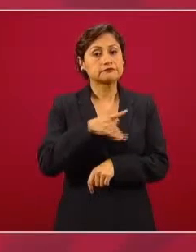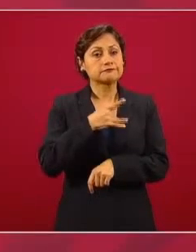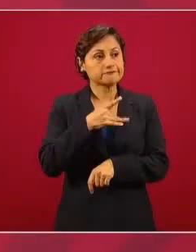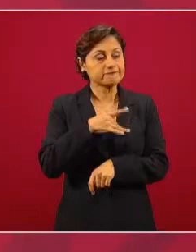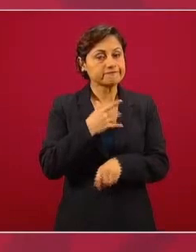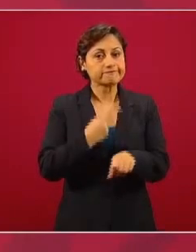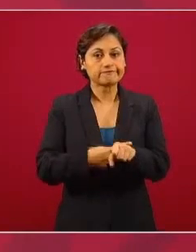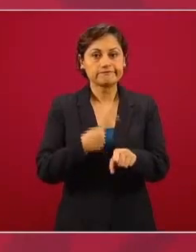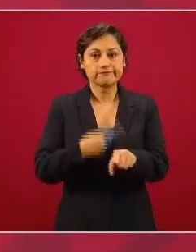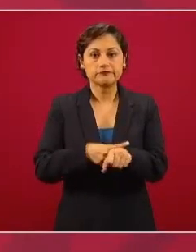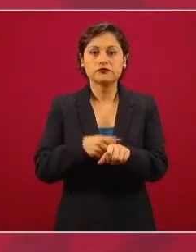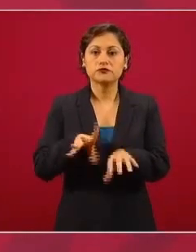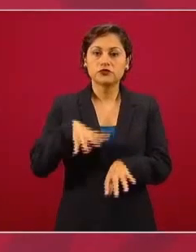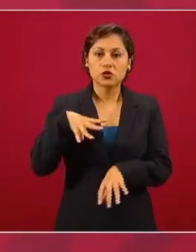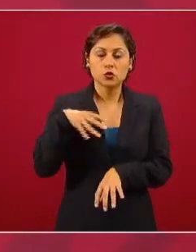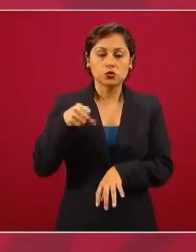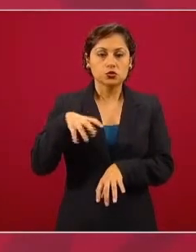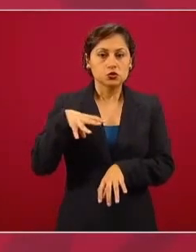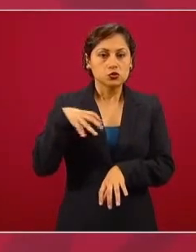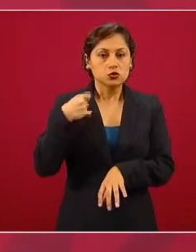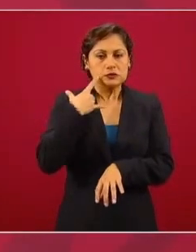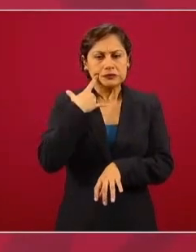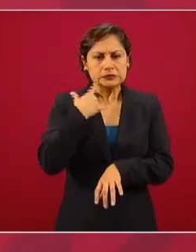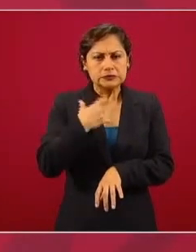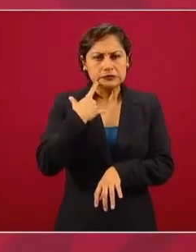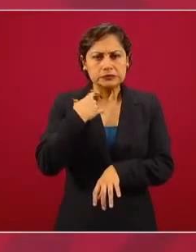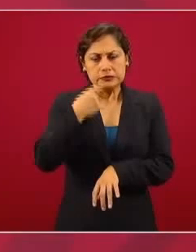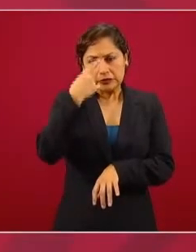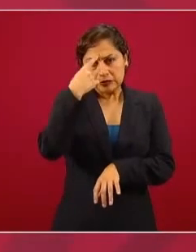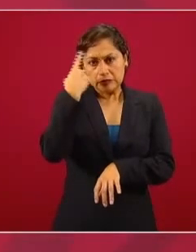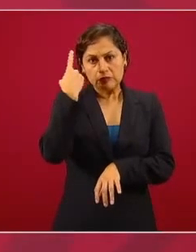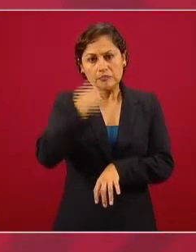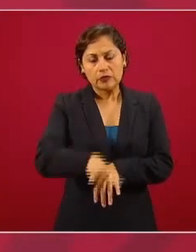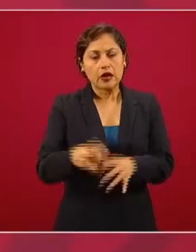y se nos han adelantado.